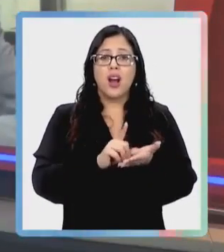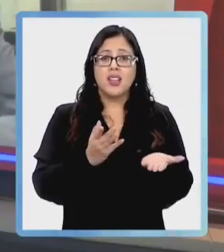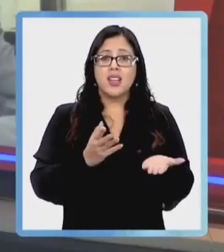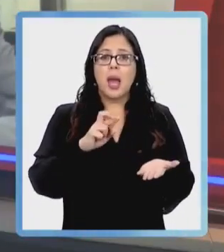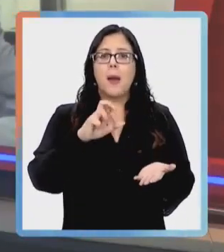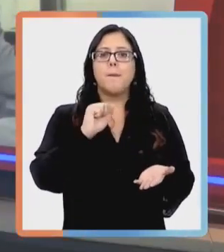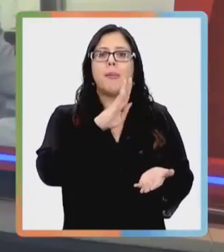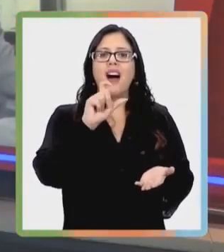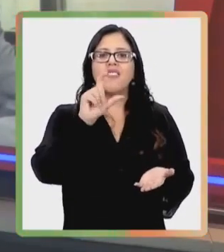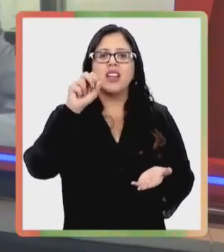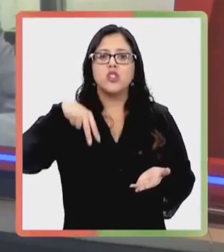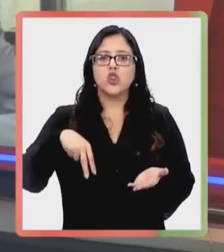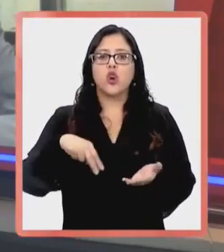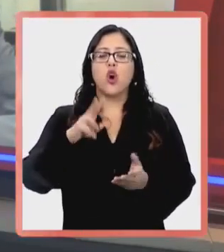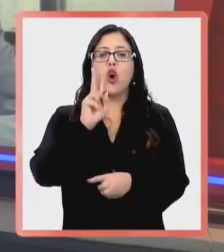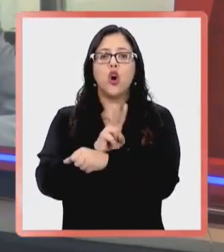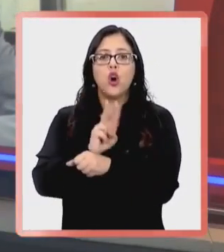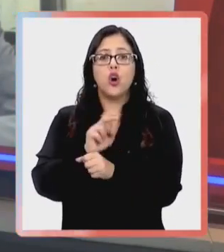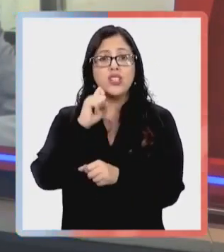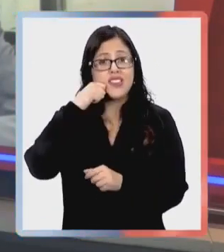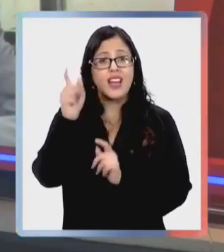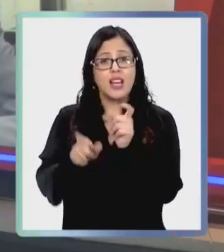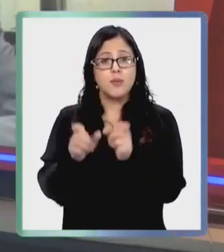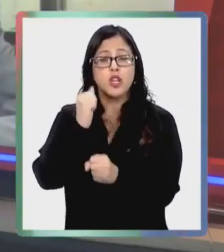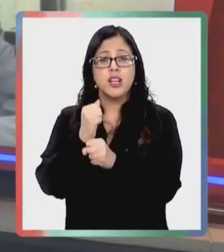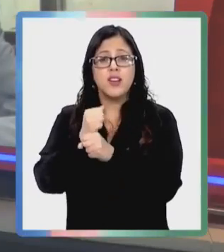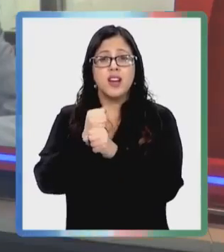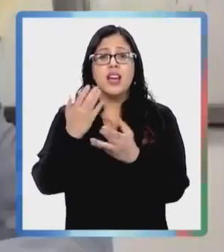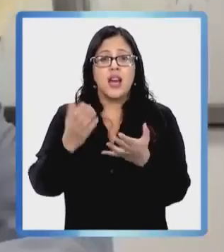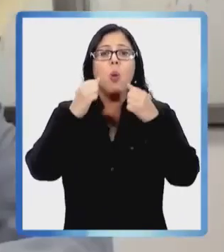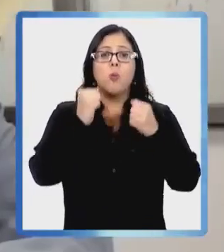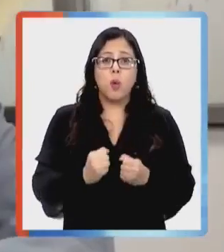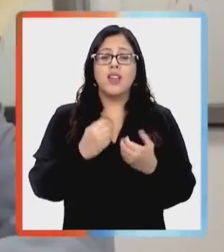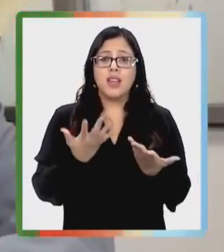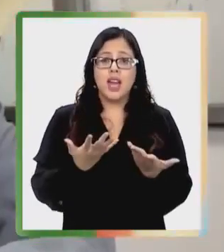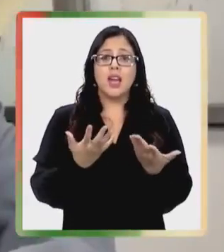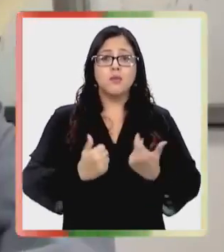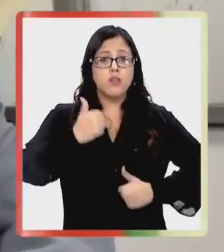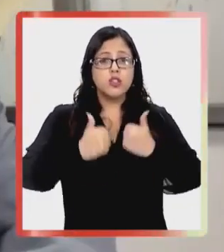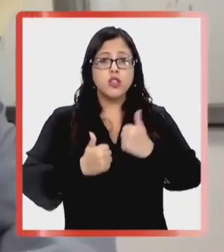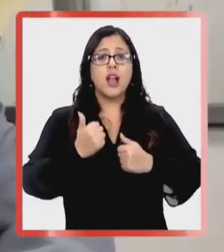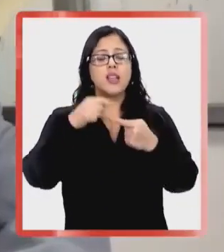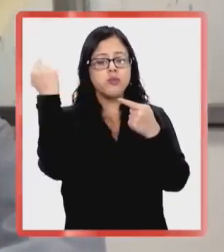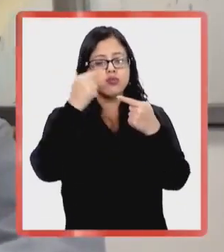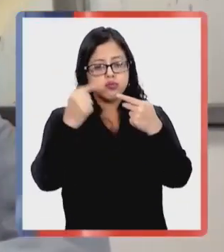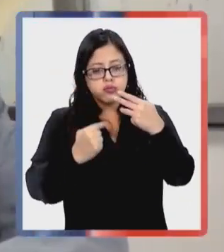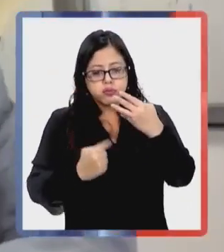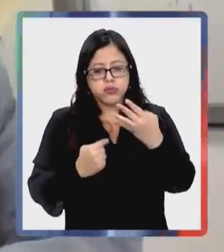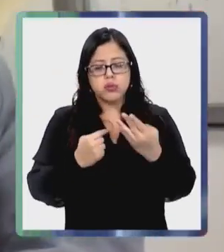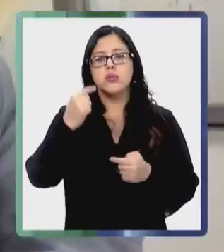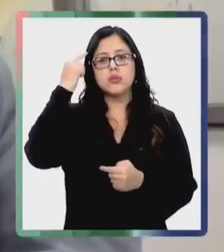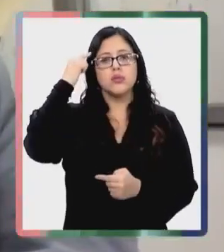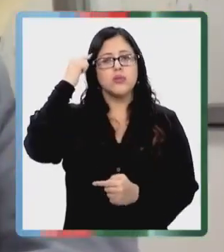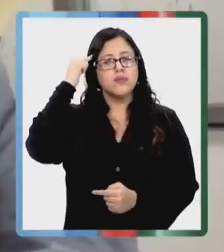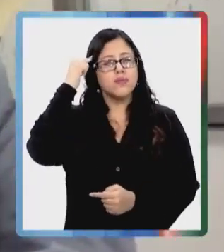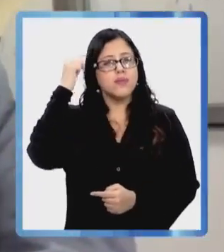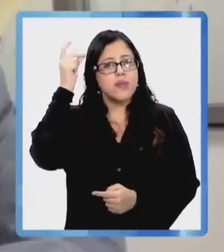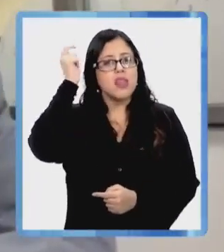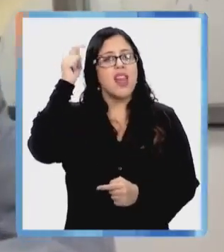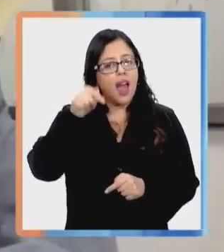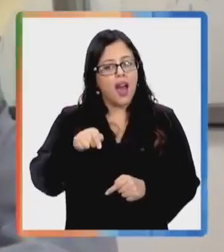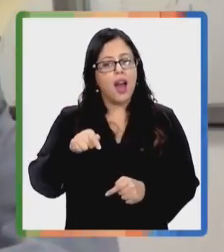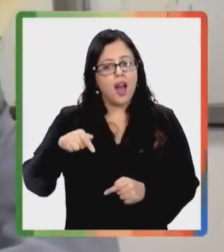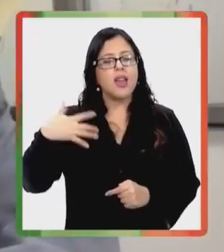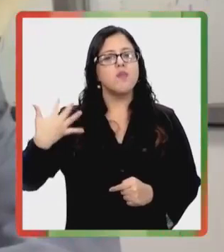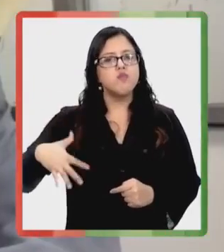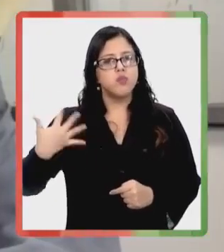docente, donde justamente lo que se trata es que la gente que trabaja en el pabellón sea polivalente. Ideas como esas que hemos ido captando son muy valiosas